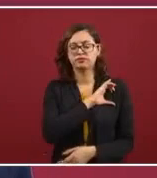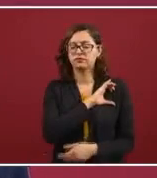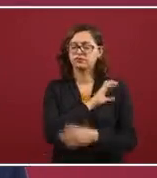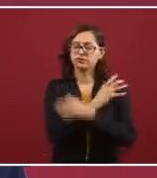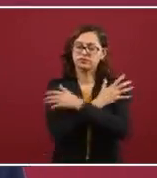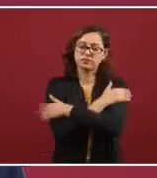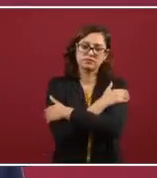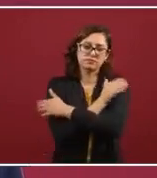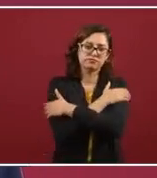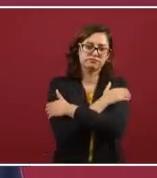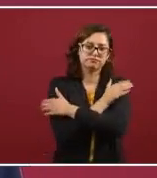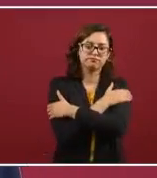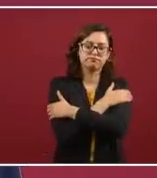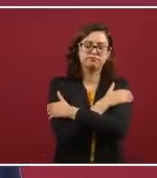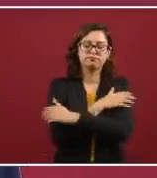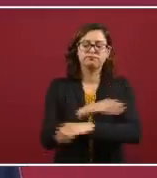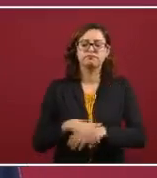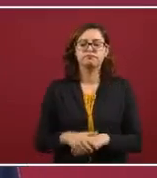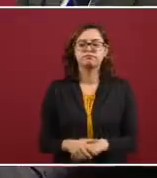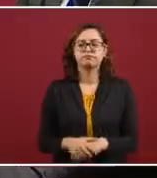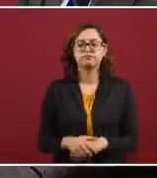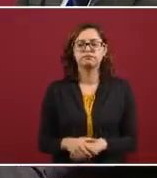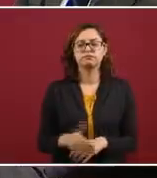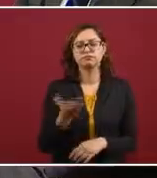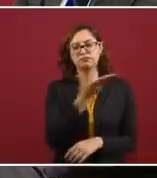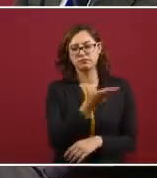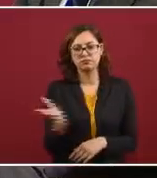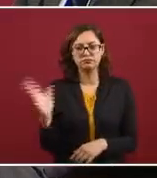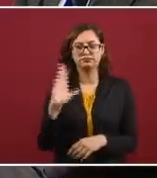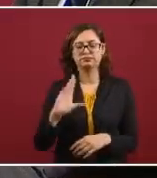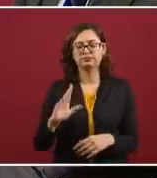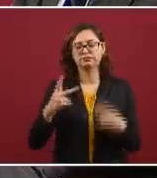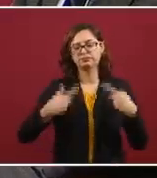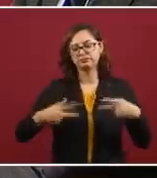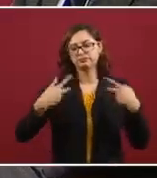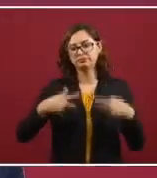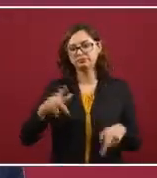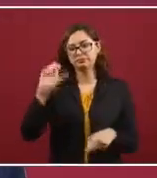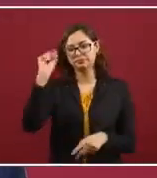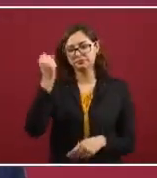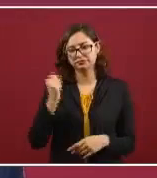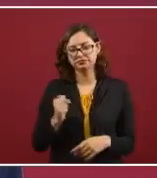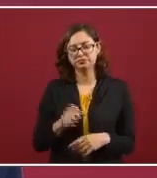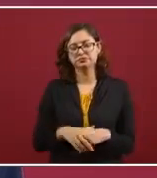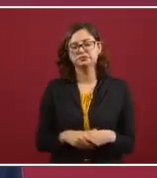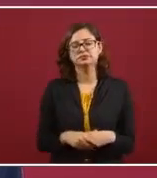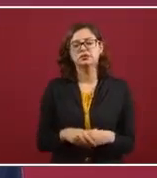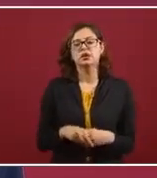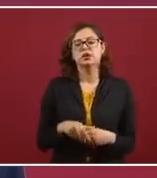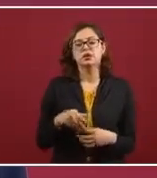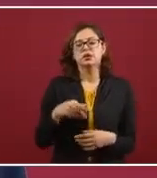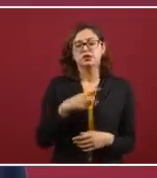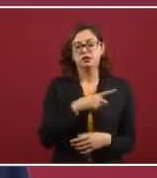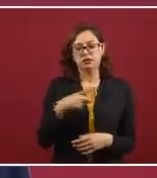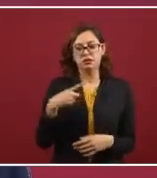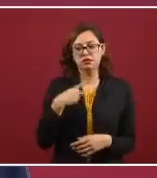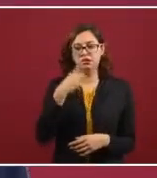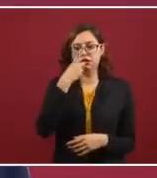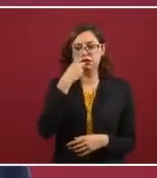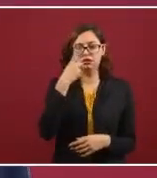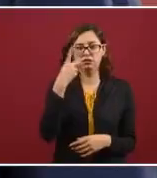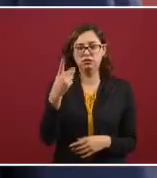cariño a los sinaloenses, decirles de que también